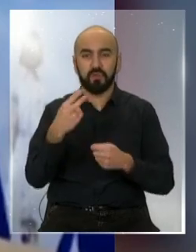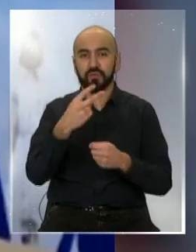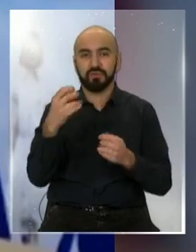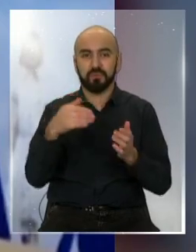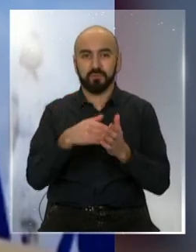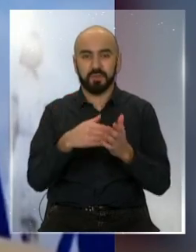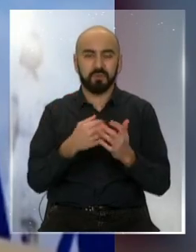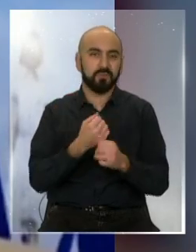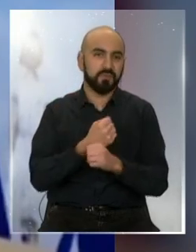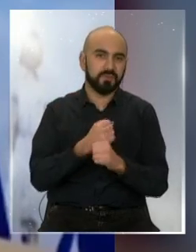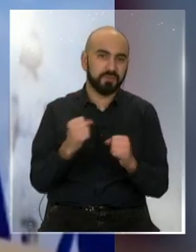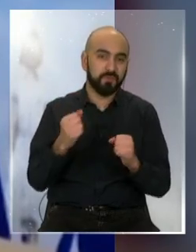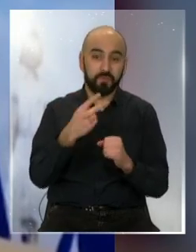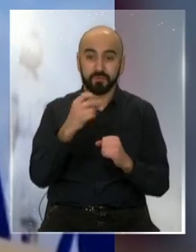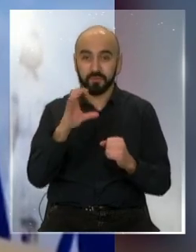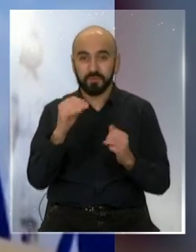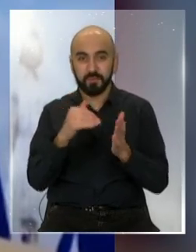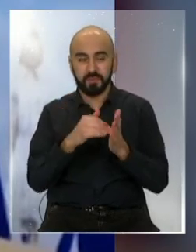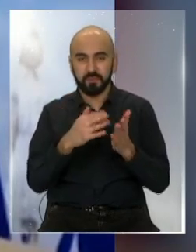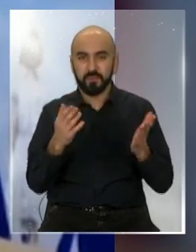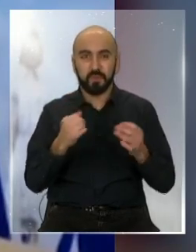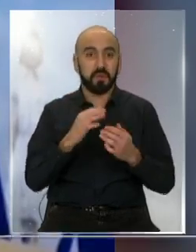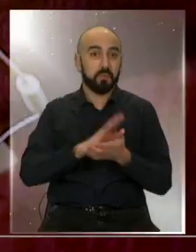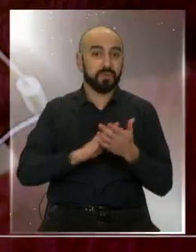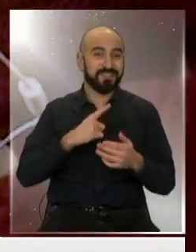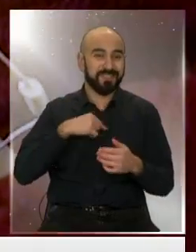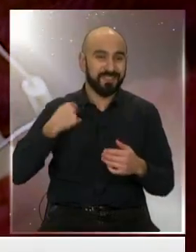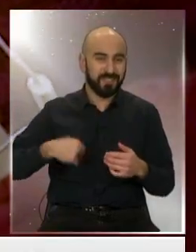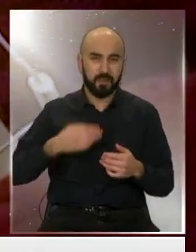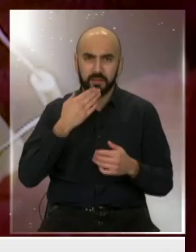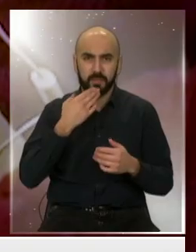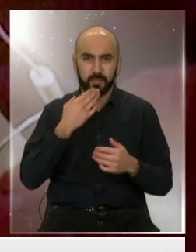algo imposible, o sea que ni en China te puede costar tan barato.